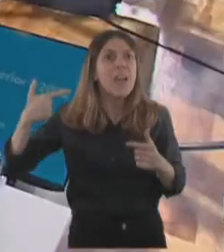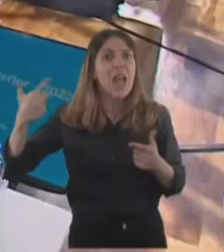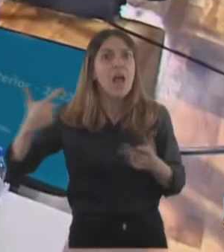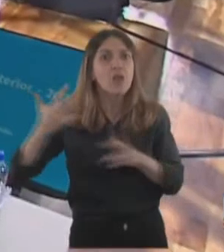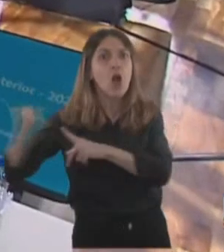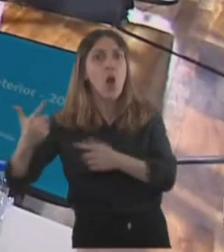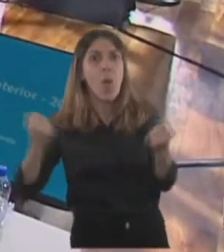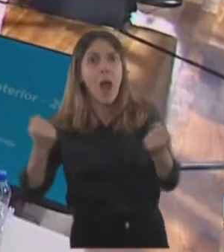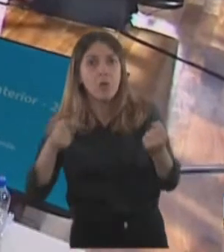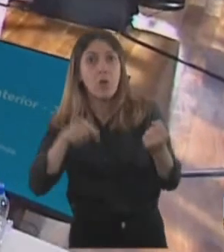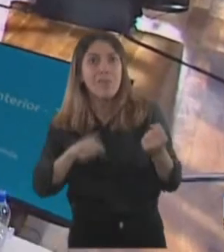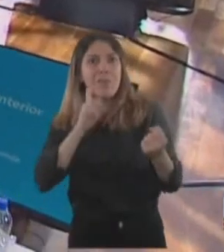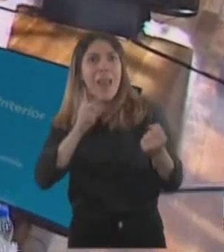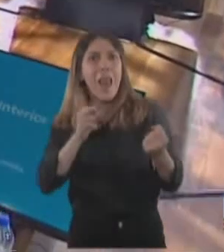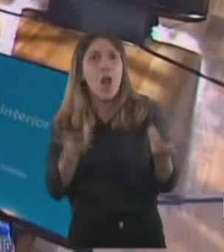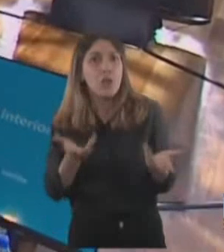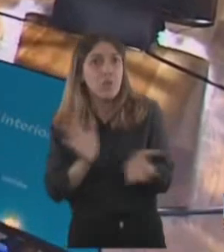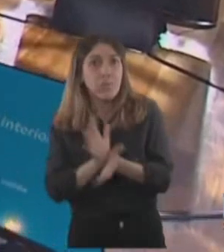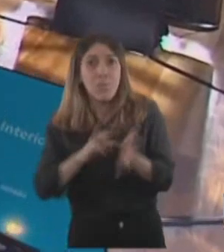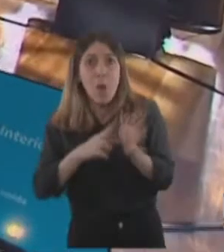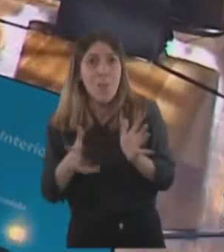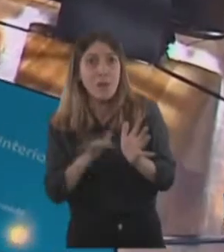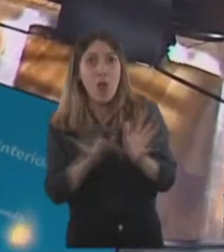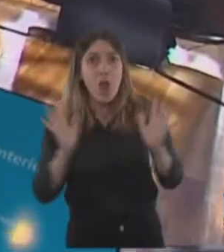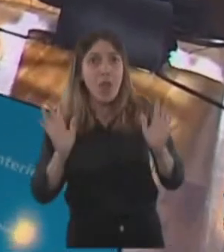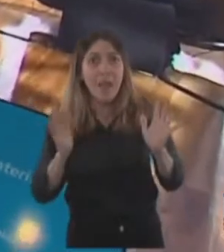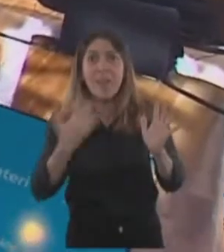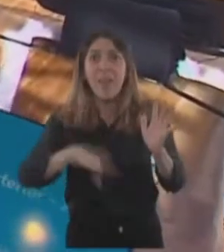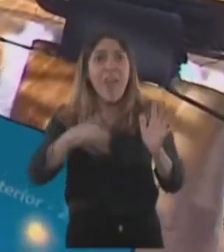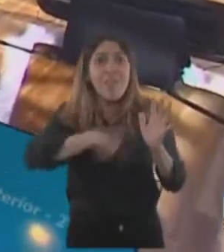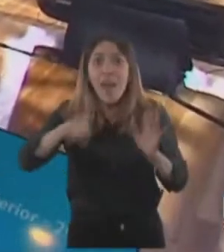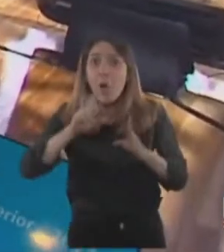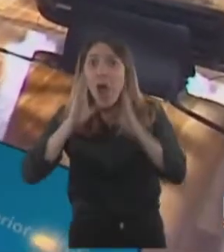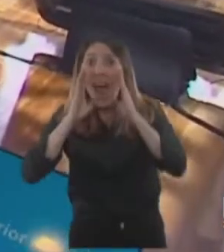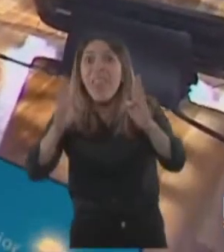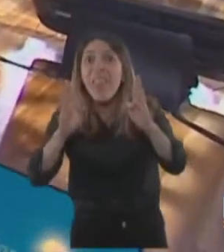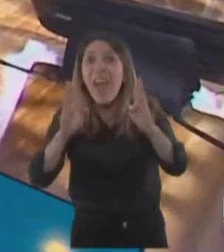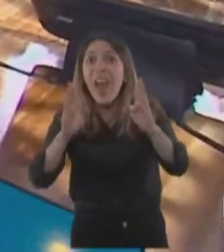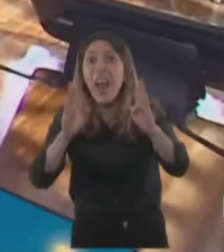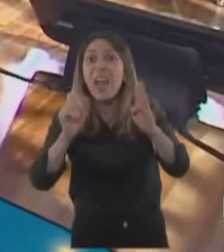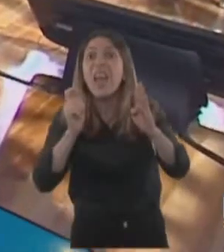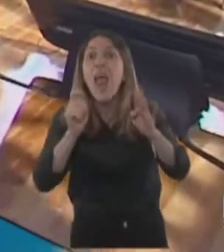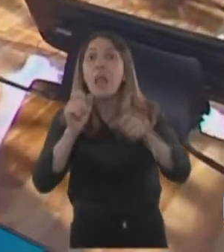Todos estos problemas son problemas que deben ser atendidos por la seguridad provincial.